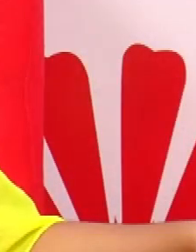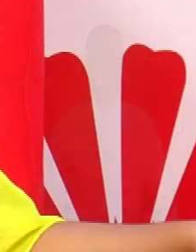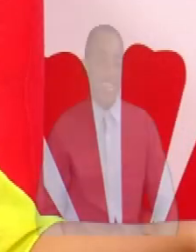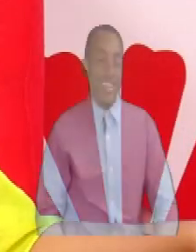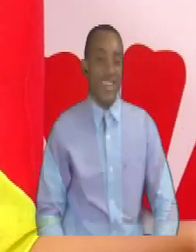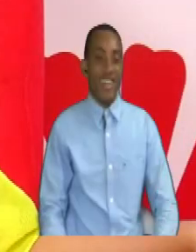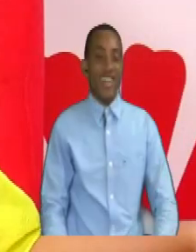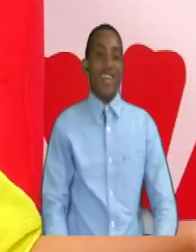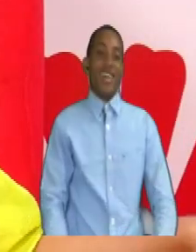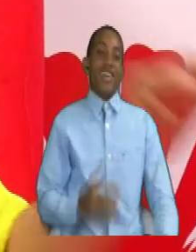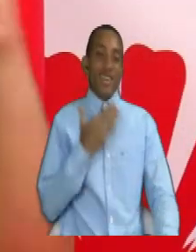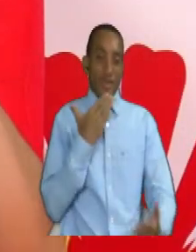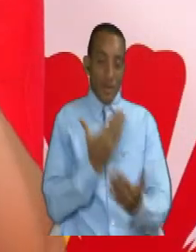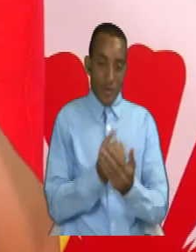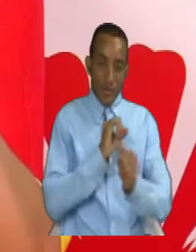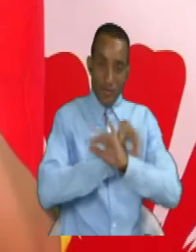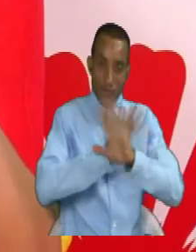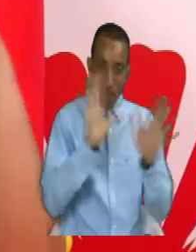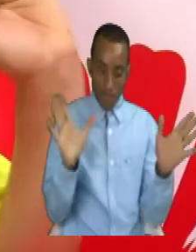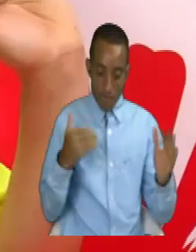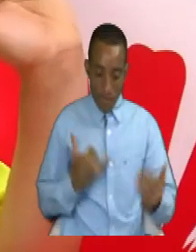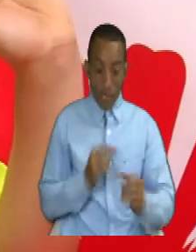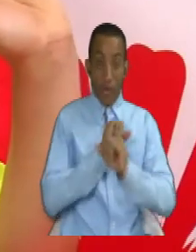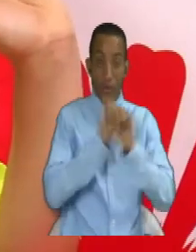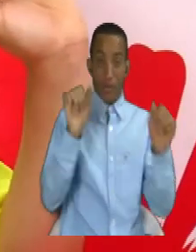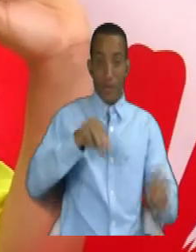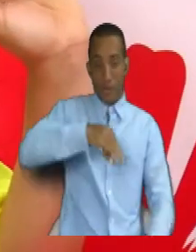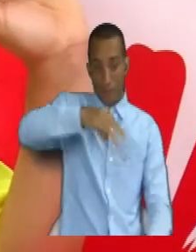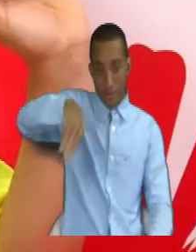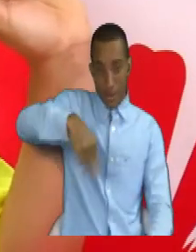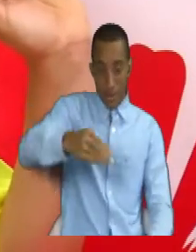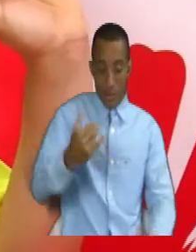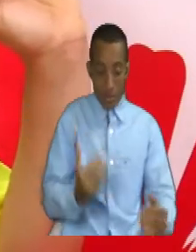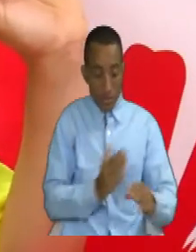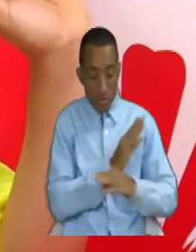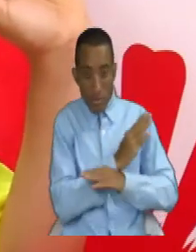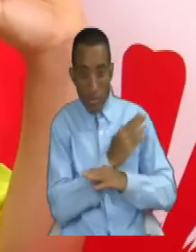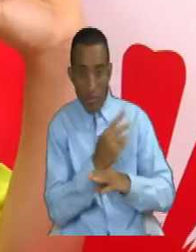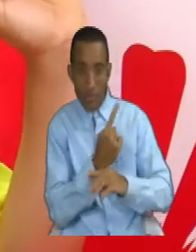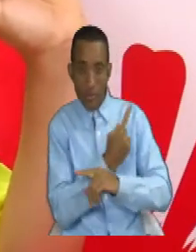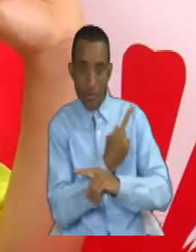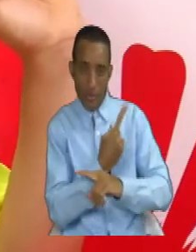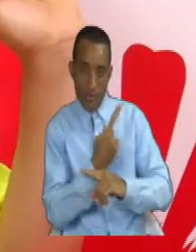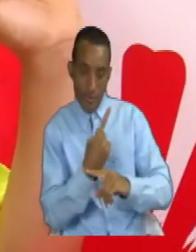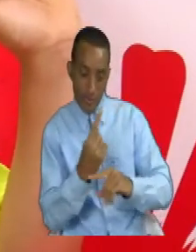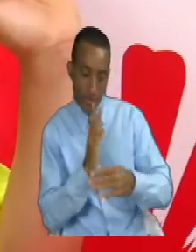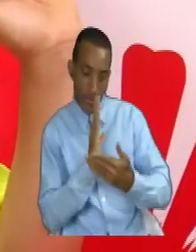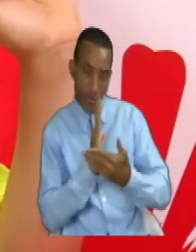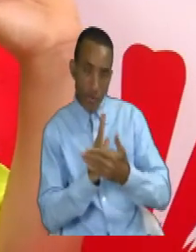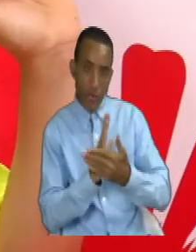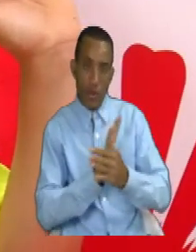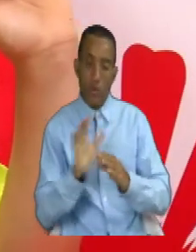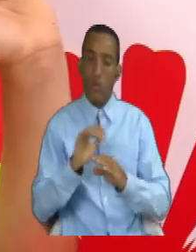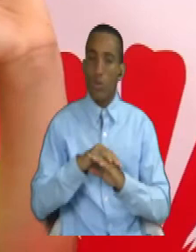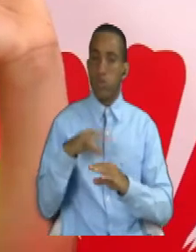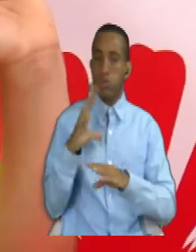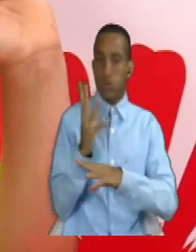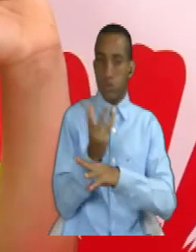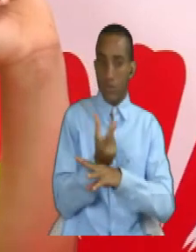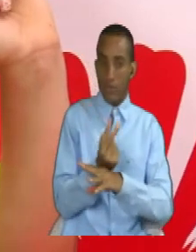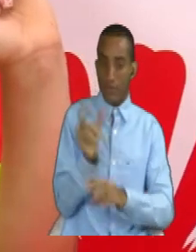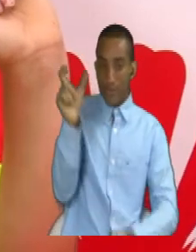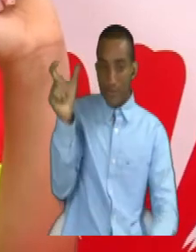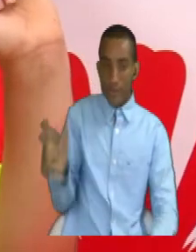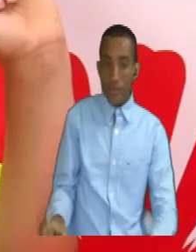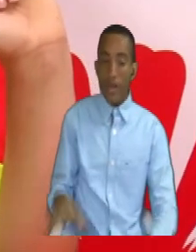muy buenos días, mañana de miércoles, y nosotros, como estamos a mitad de semana, nos hemos traído un súper artista a nuestro programa, pero